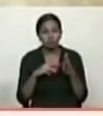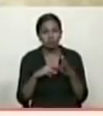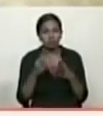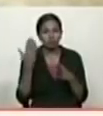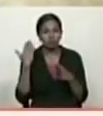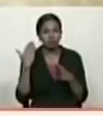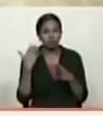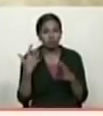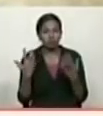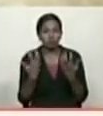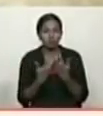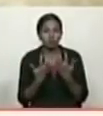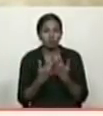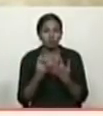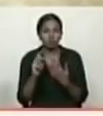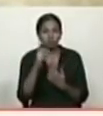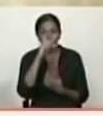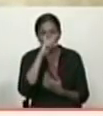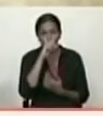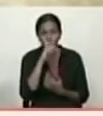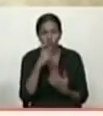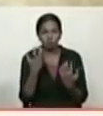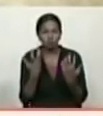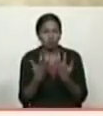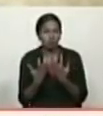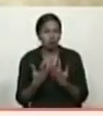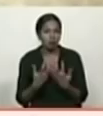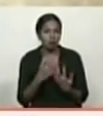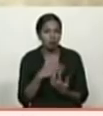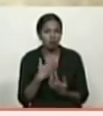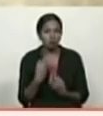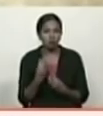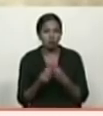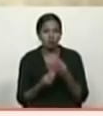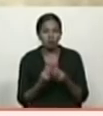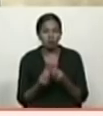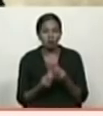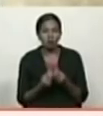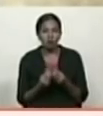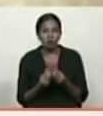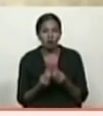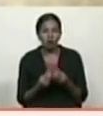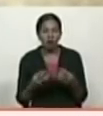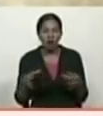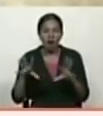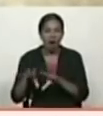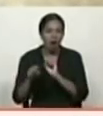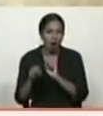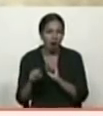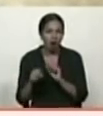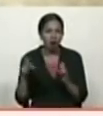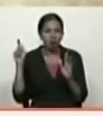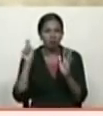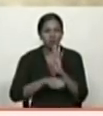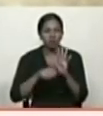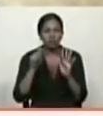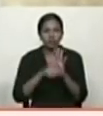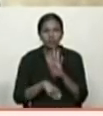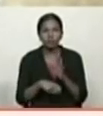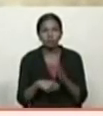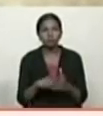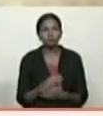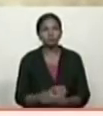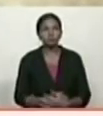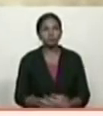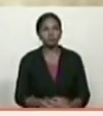durante los primeros años de guerra y lo que intenta hacer el imperialismo en Venezuela. El bloqueo, las sanciones, la satanización